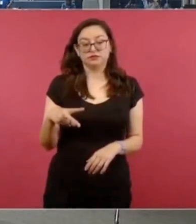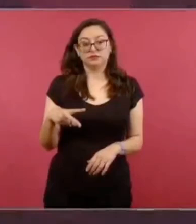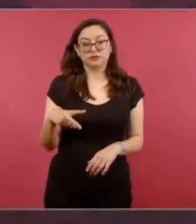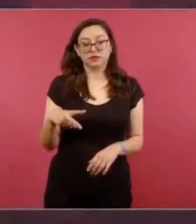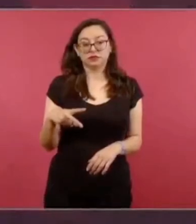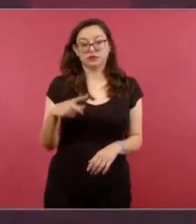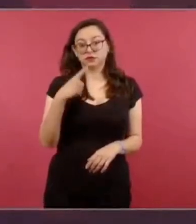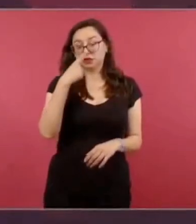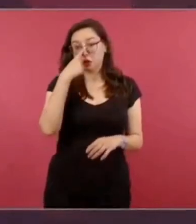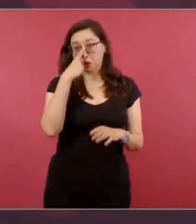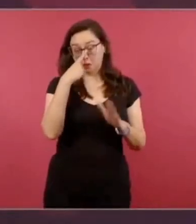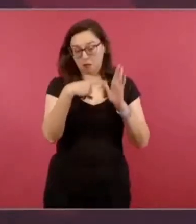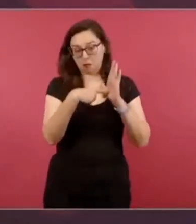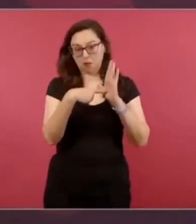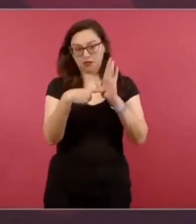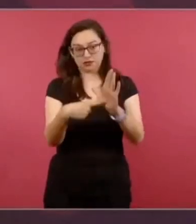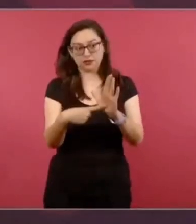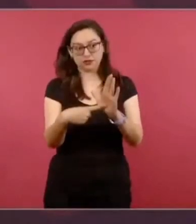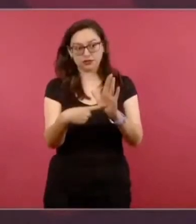demostrando